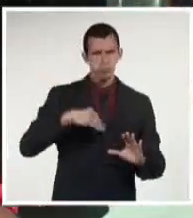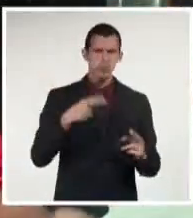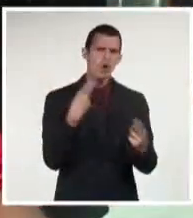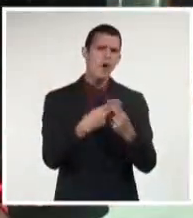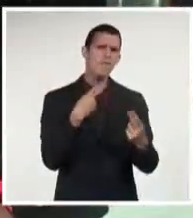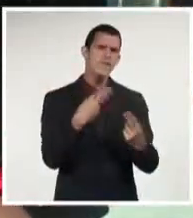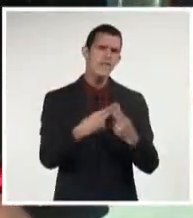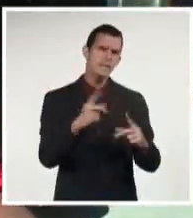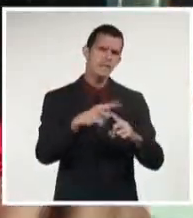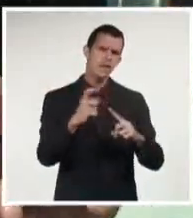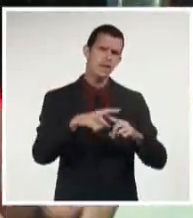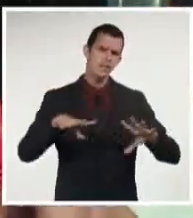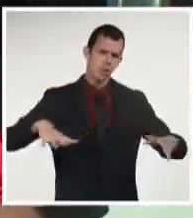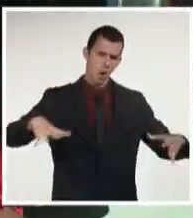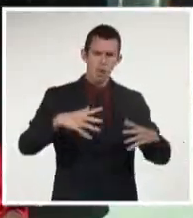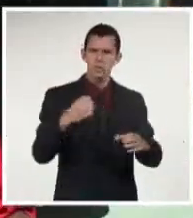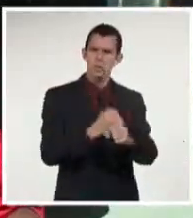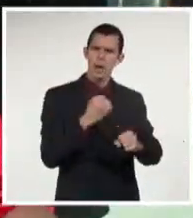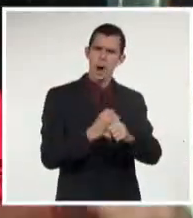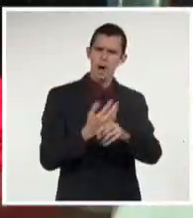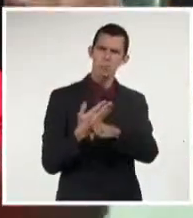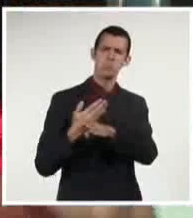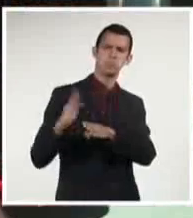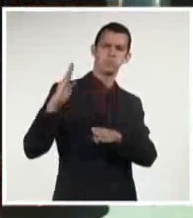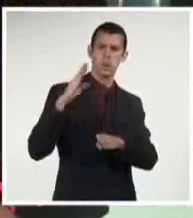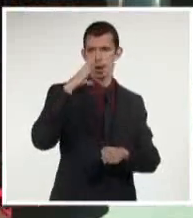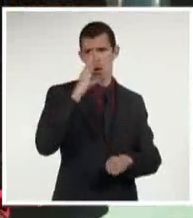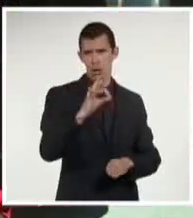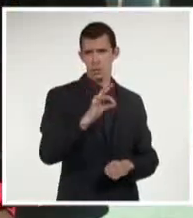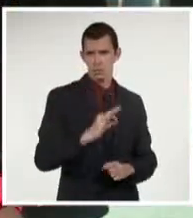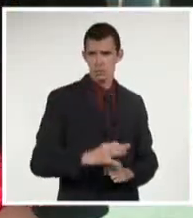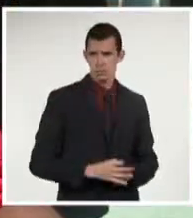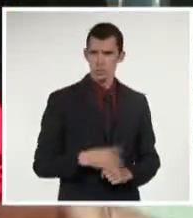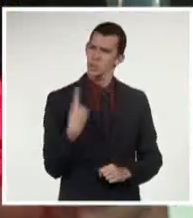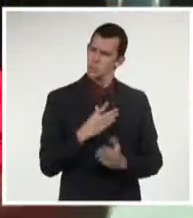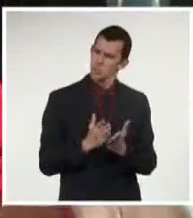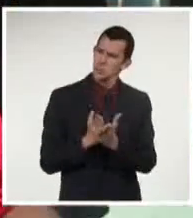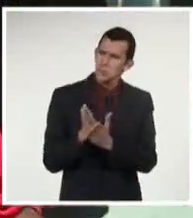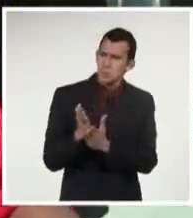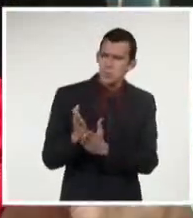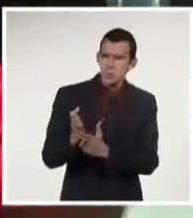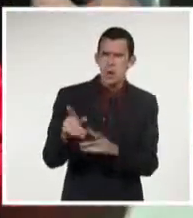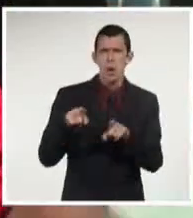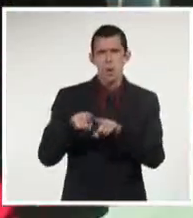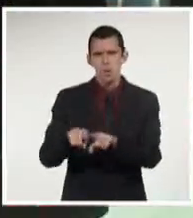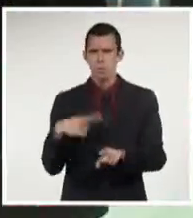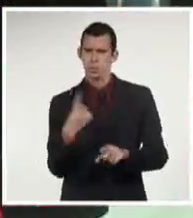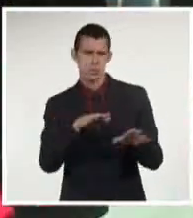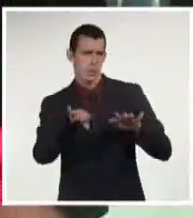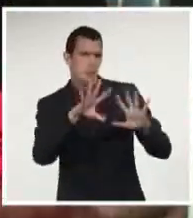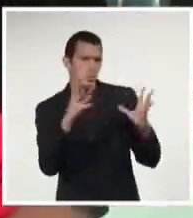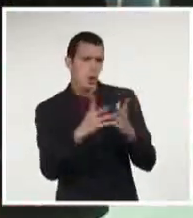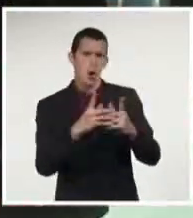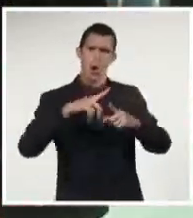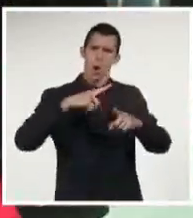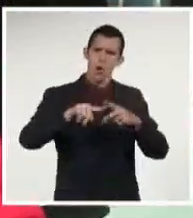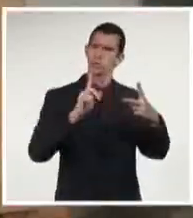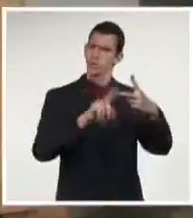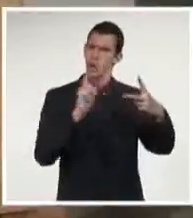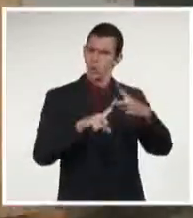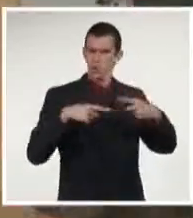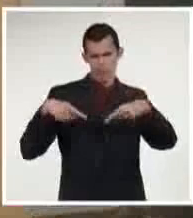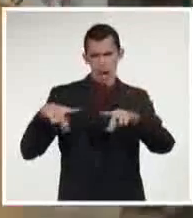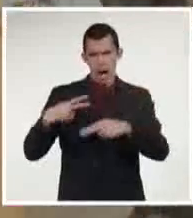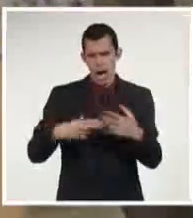trabajadores del movimiento sindical no los abandonarán. Estaremos con ellos en las próximas horas con otro donativo en ese